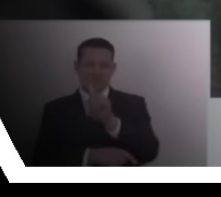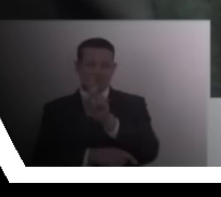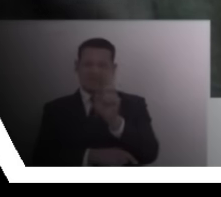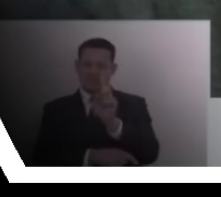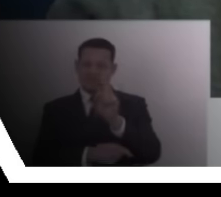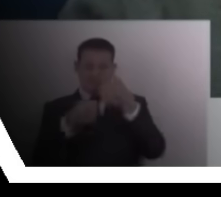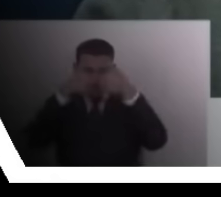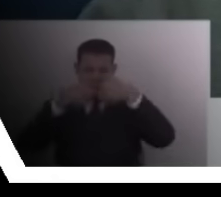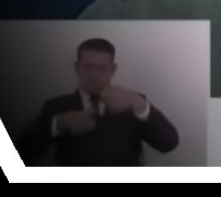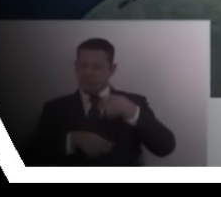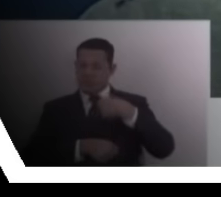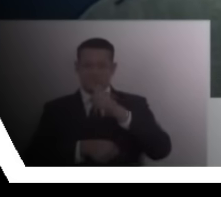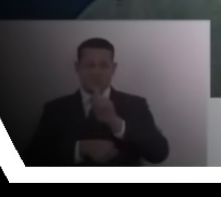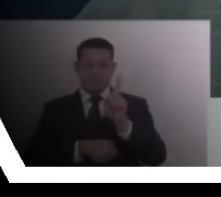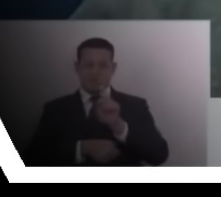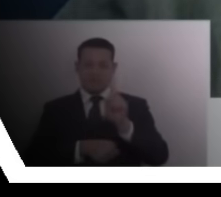en eso no estoy de acuerdo.